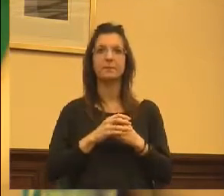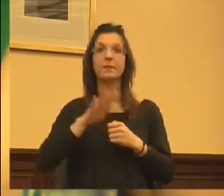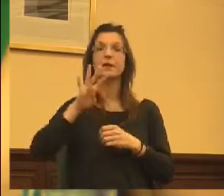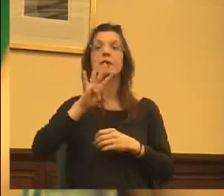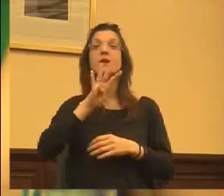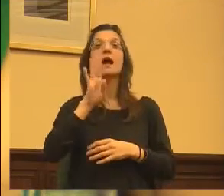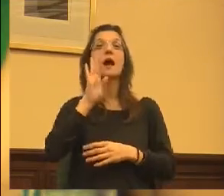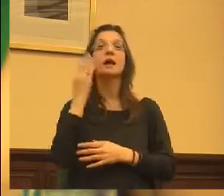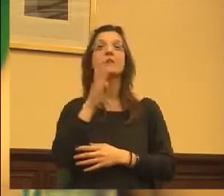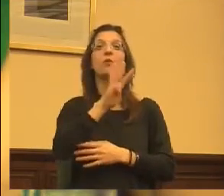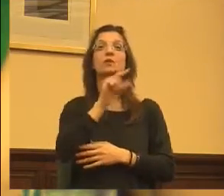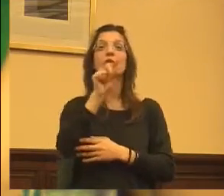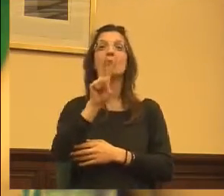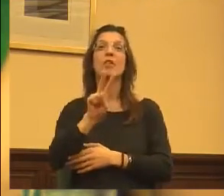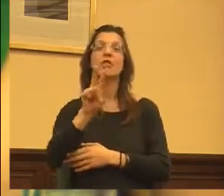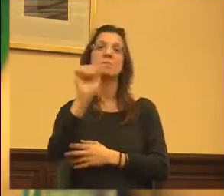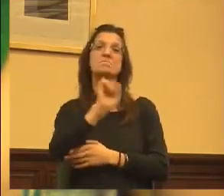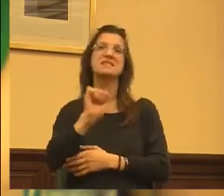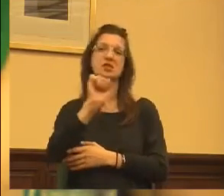4,2 millones de euros